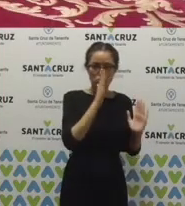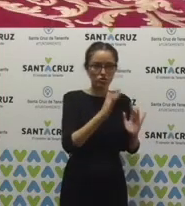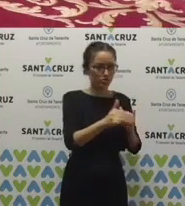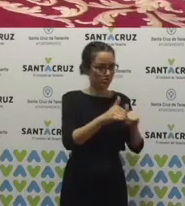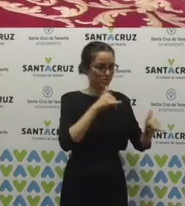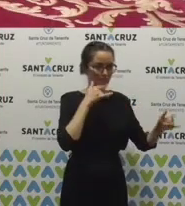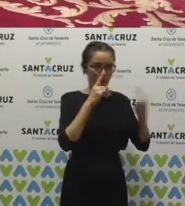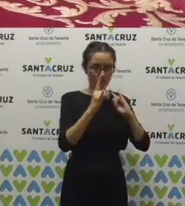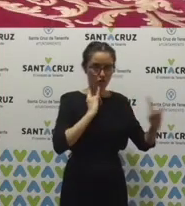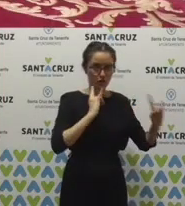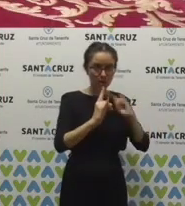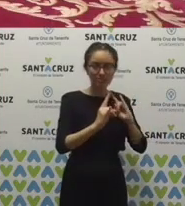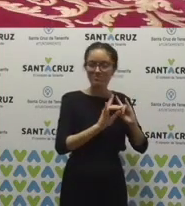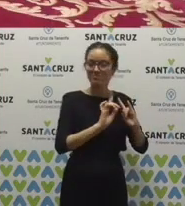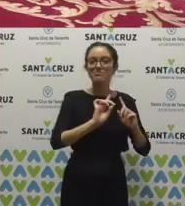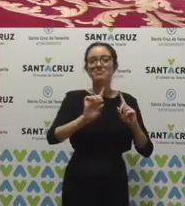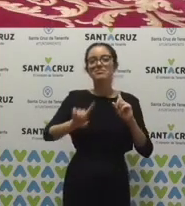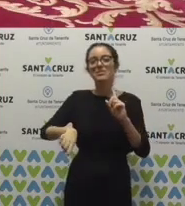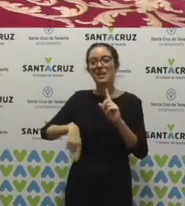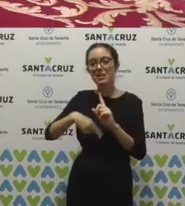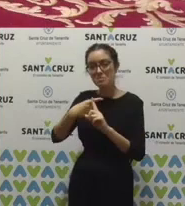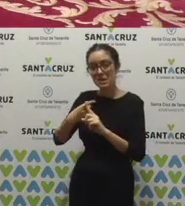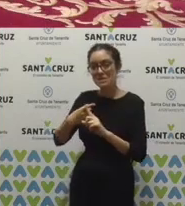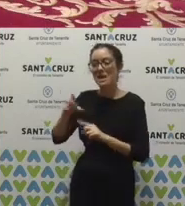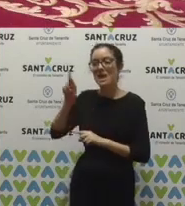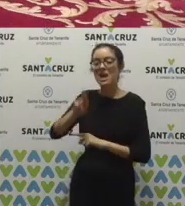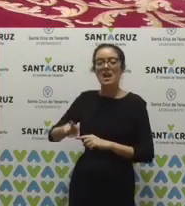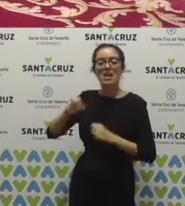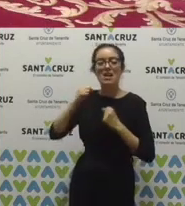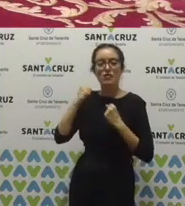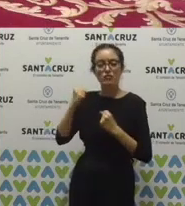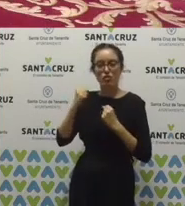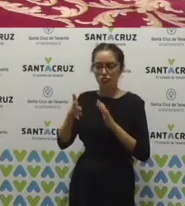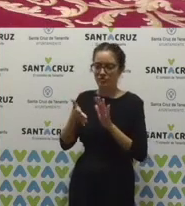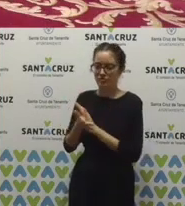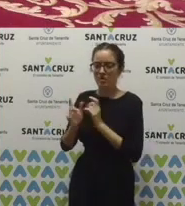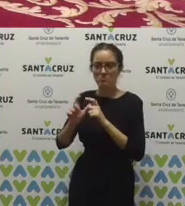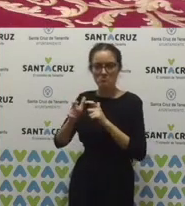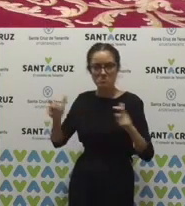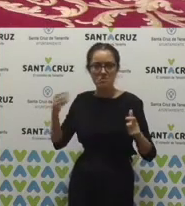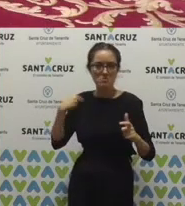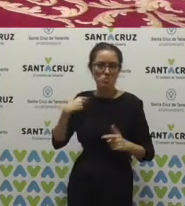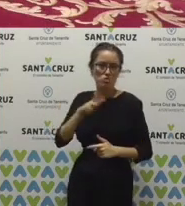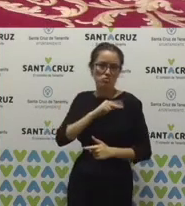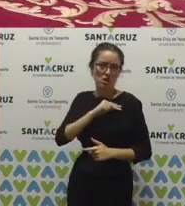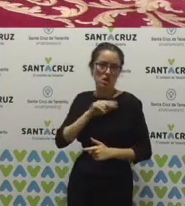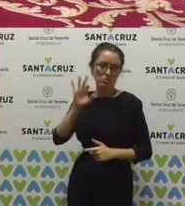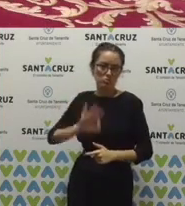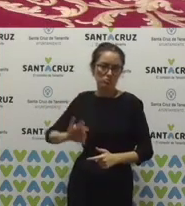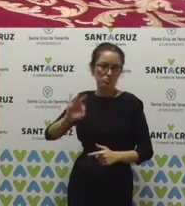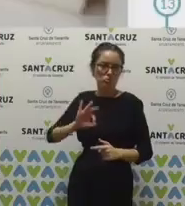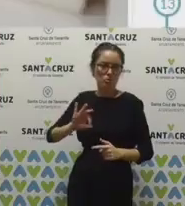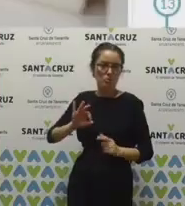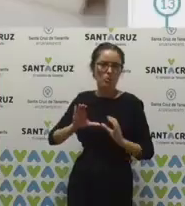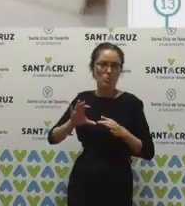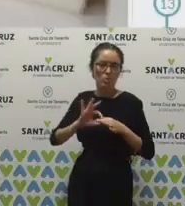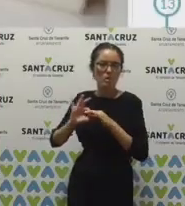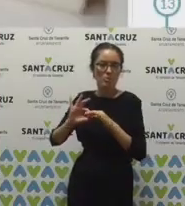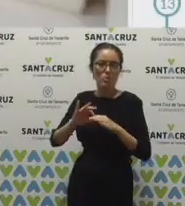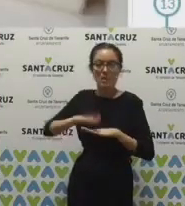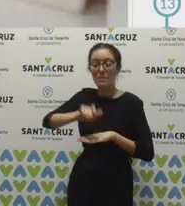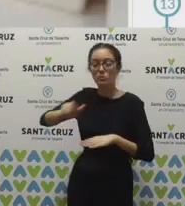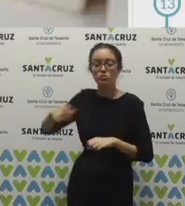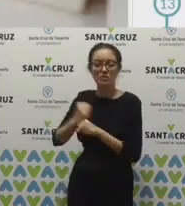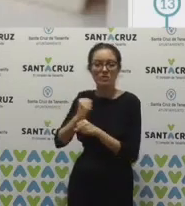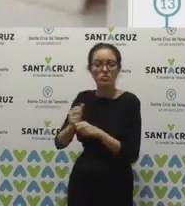sino el refuerzo tal y como dice la concejala de unidad podemos de refuerzos de trabajadores sociales aún así